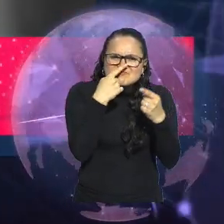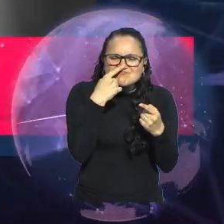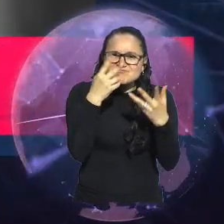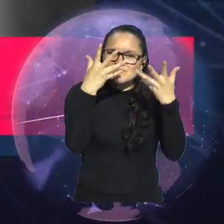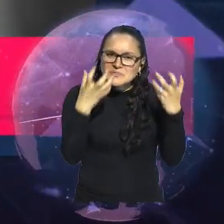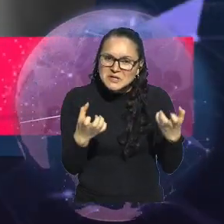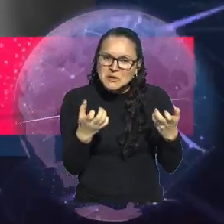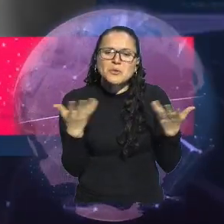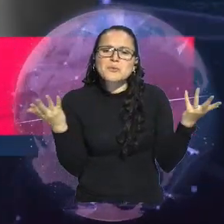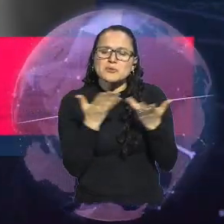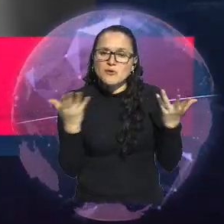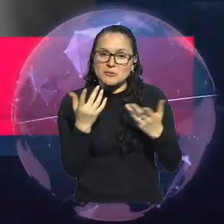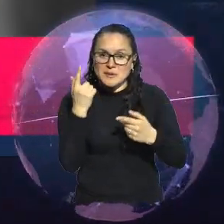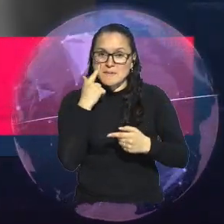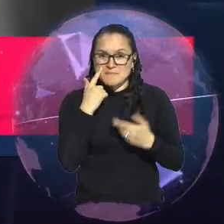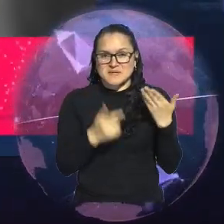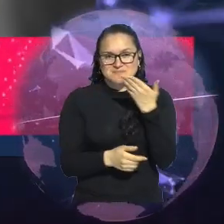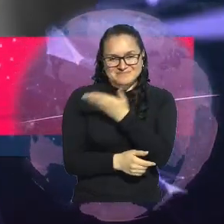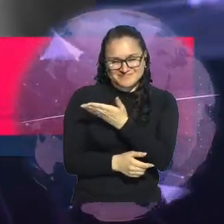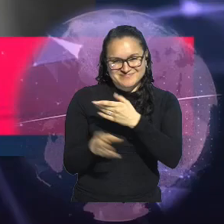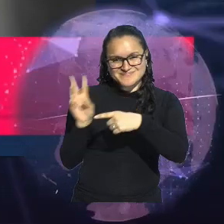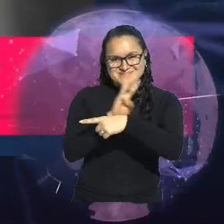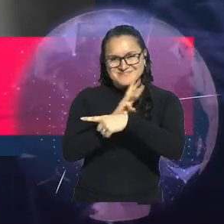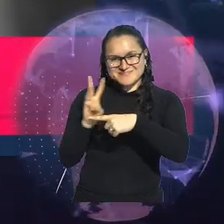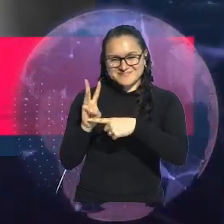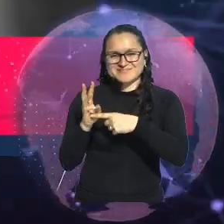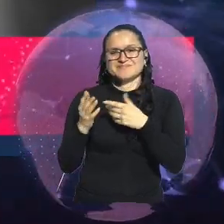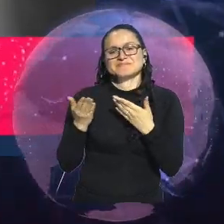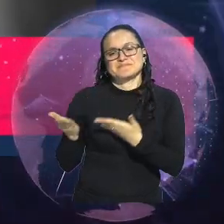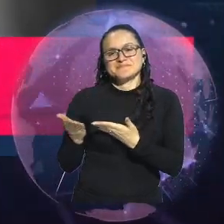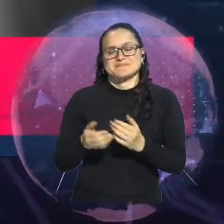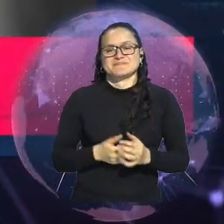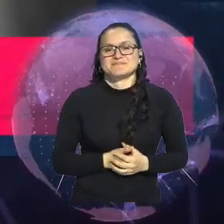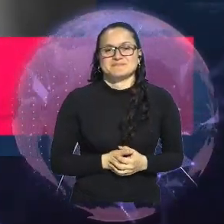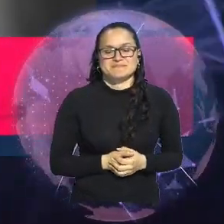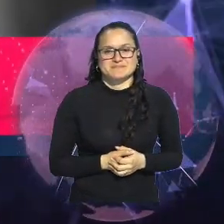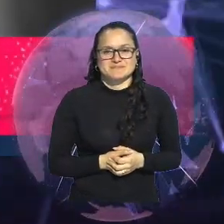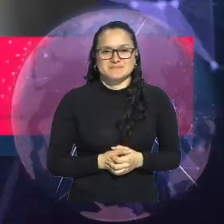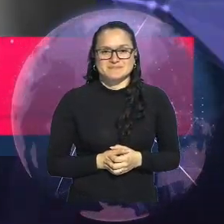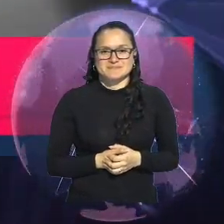en www.sec.gov puntocom